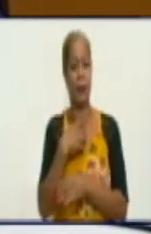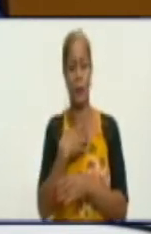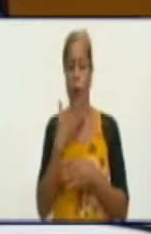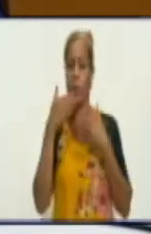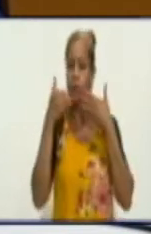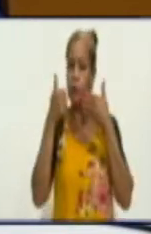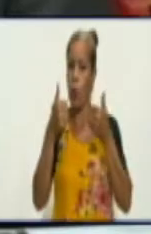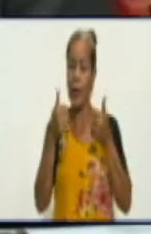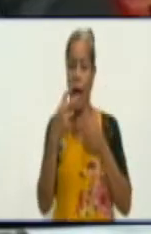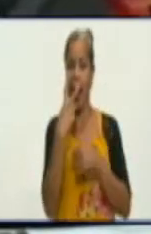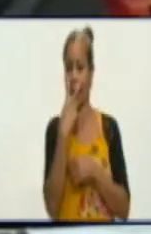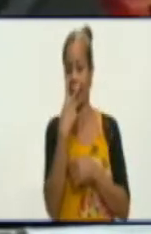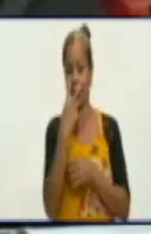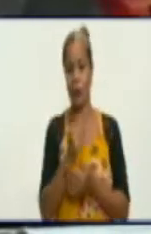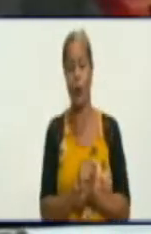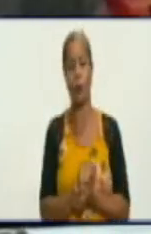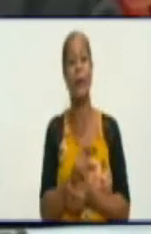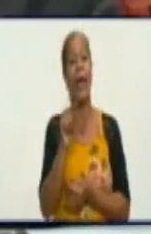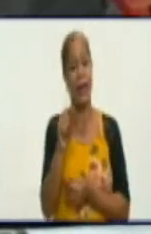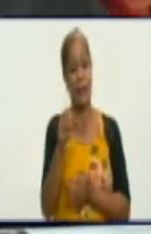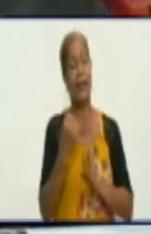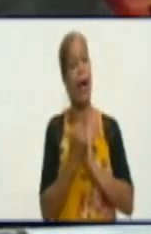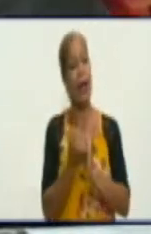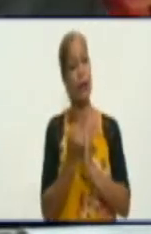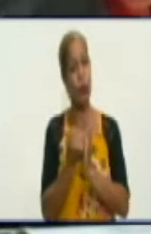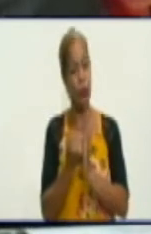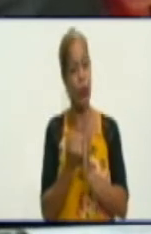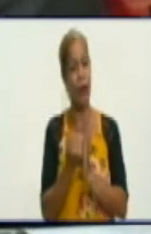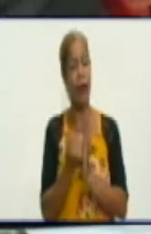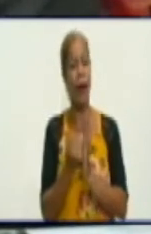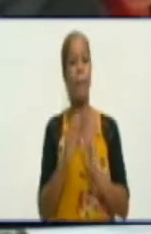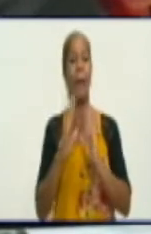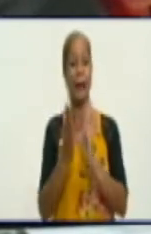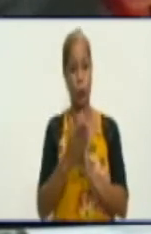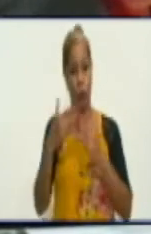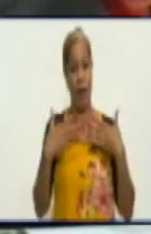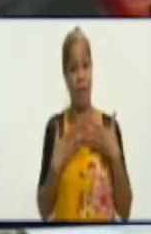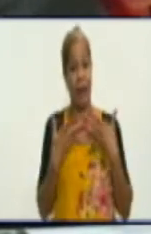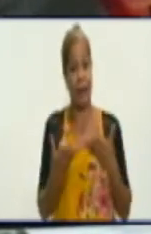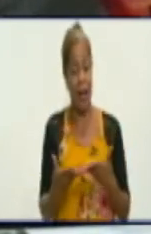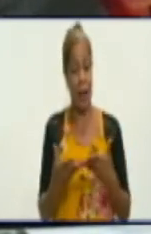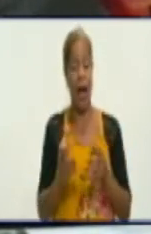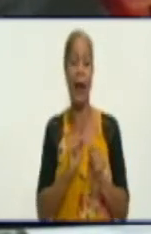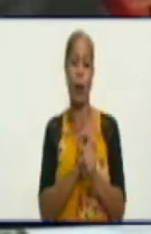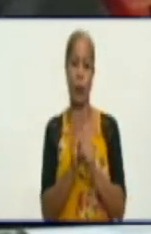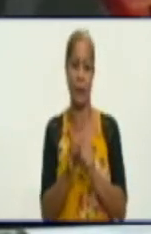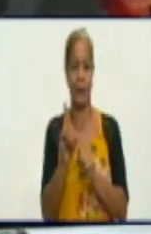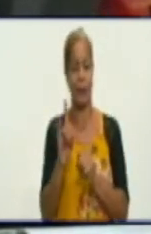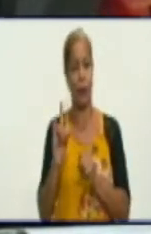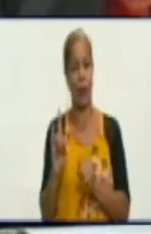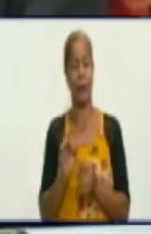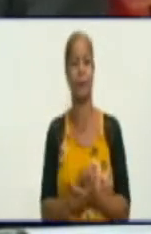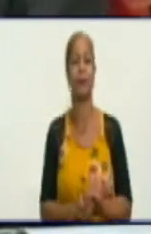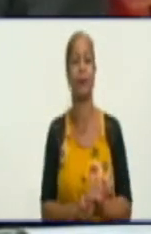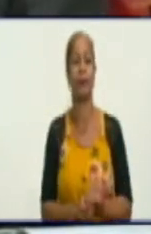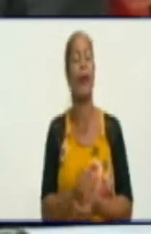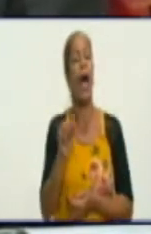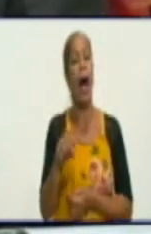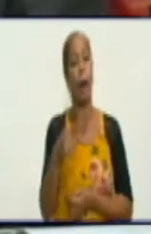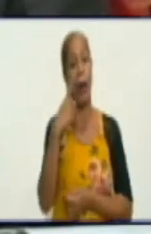en este sentido. ¿Qué ha sido el aporte de los trabajadores del sector para enfrentar a la COVID-19? Correcto, así mismo. Bien, vamos a